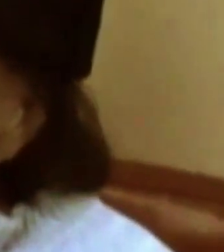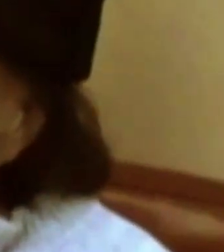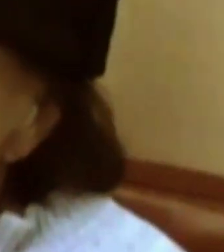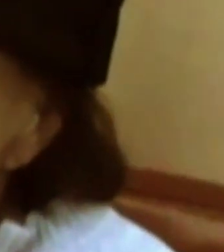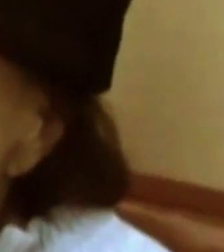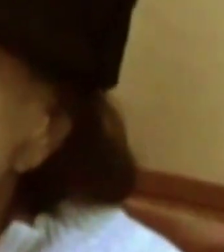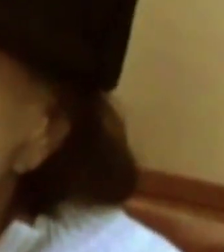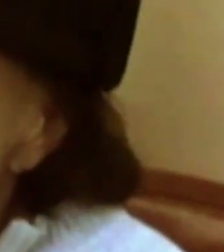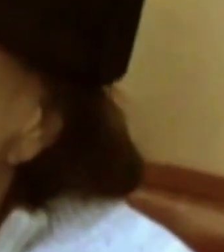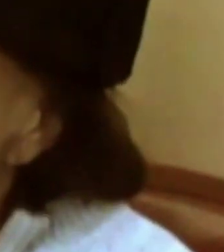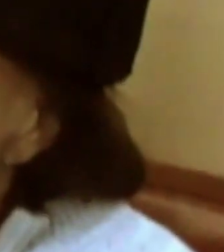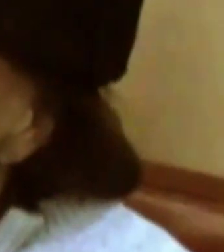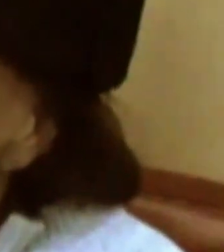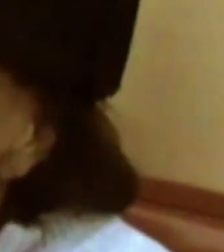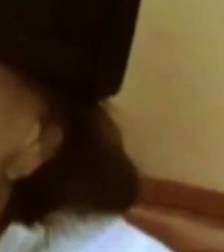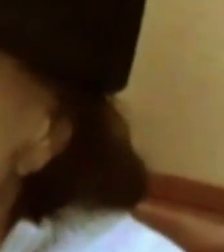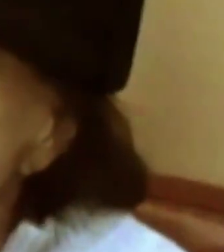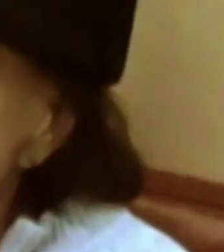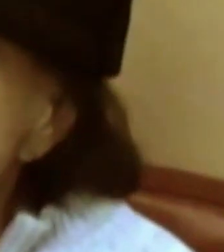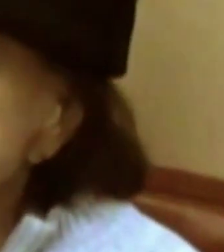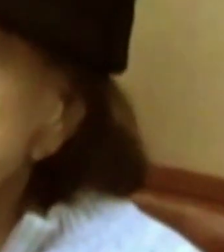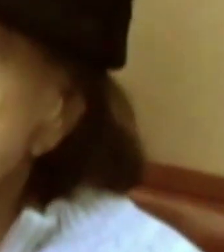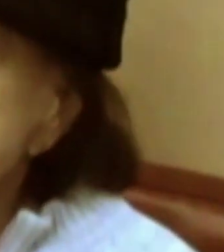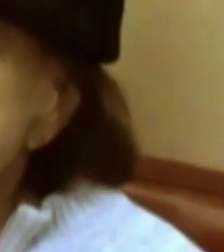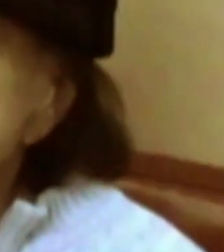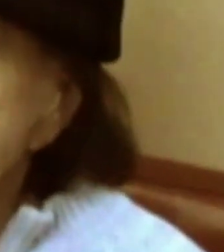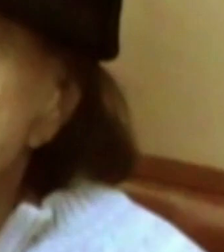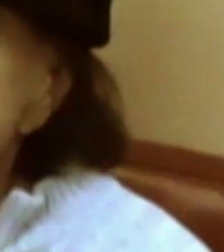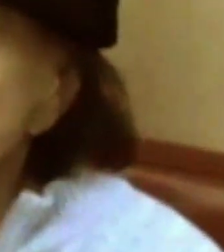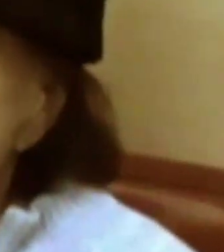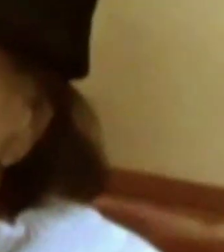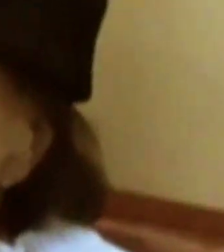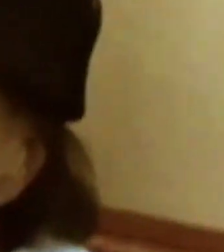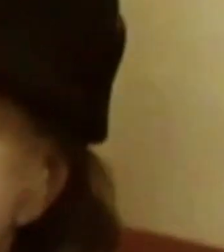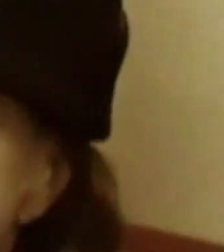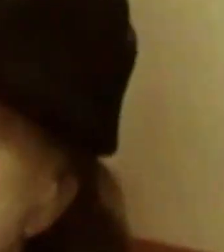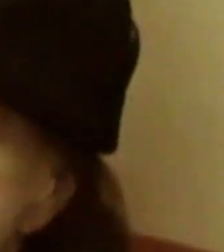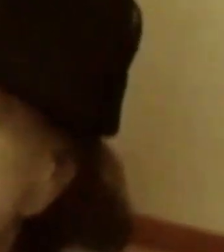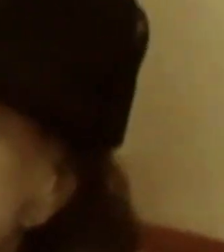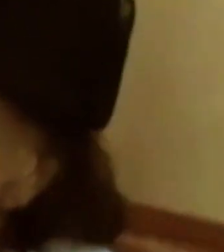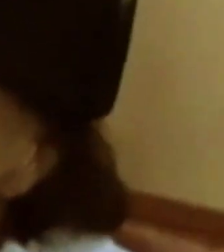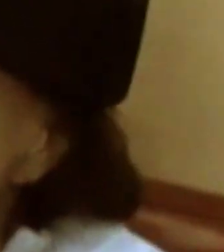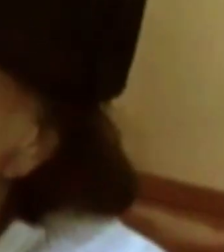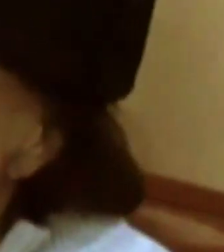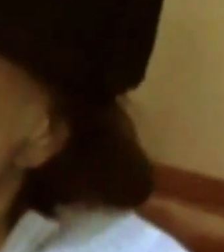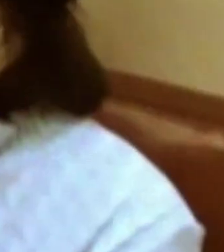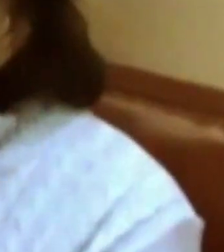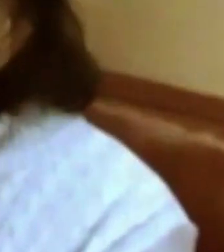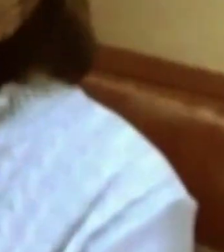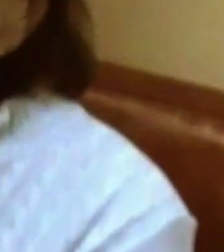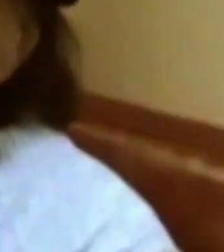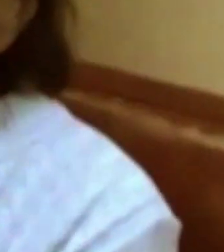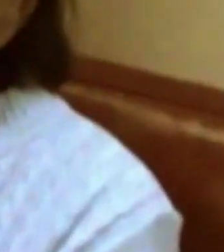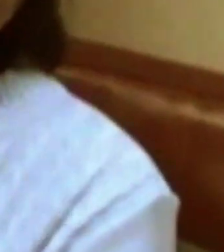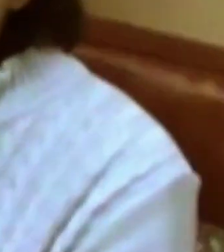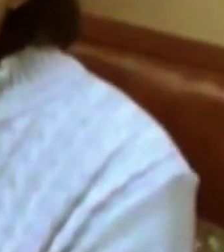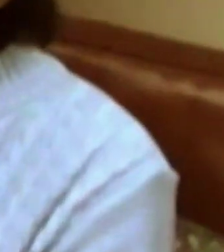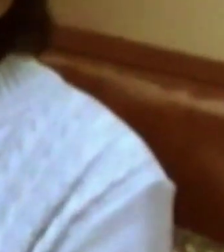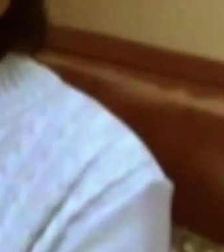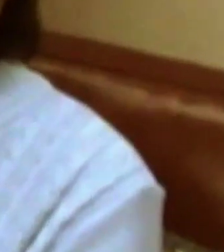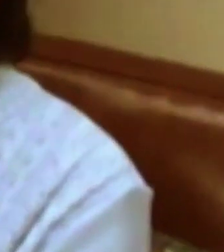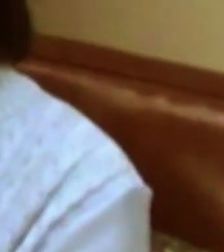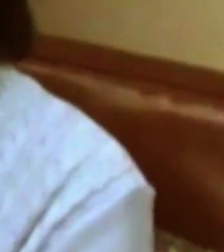no. ¿Por qué? ¿Cómo vas a gritar la puta? No. No fue